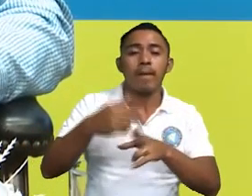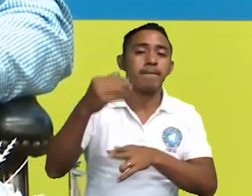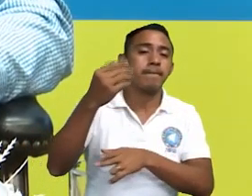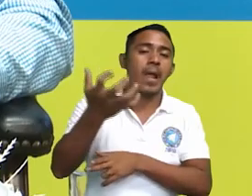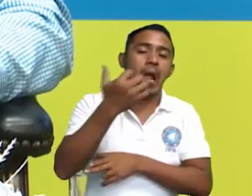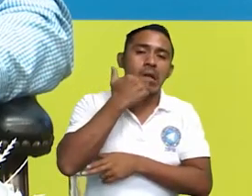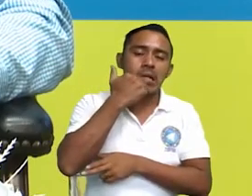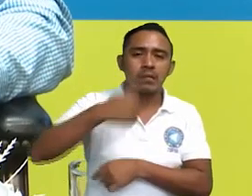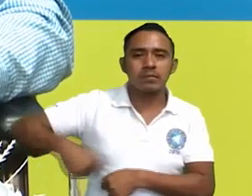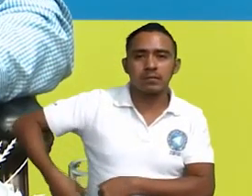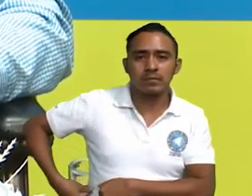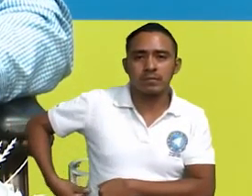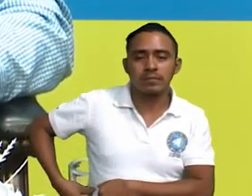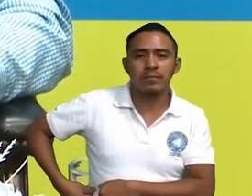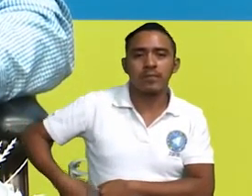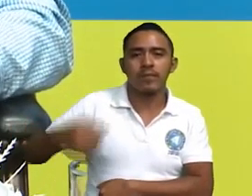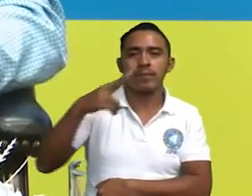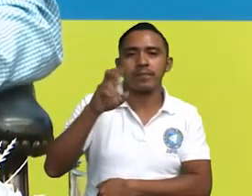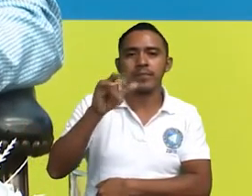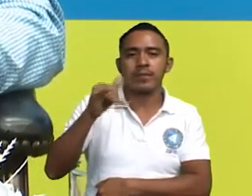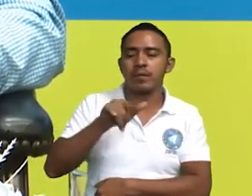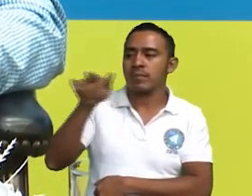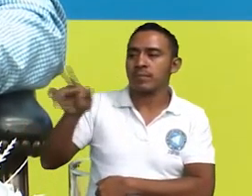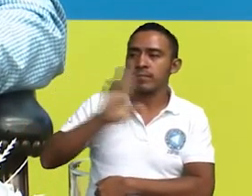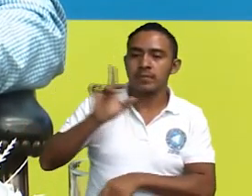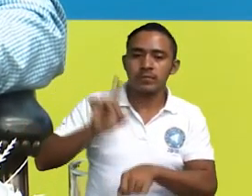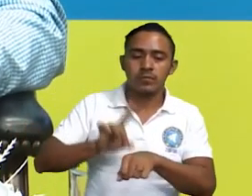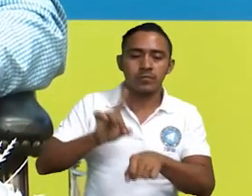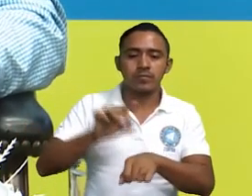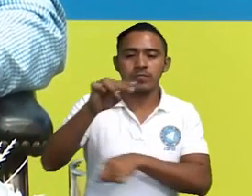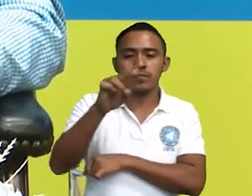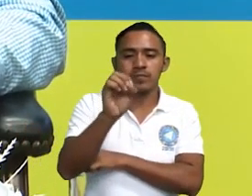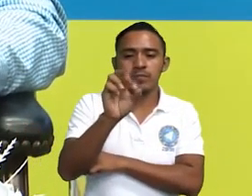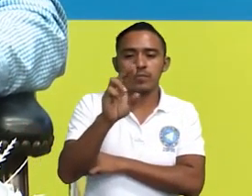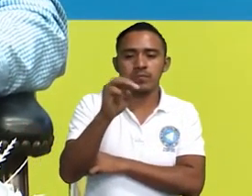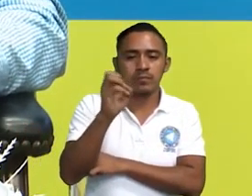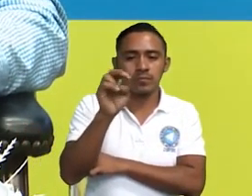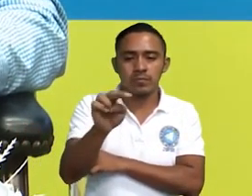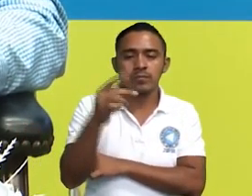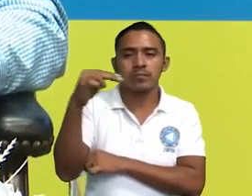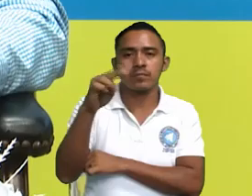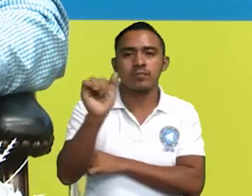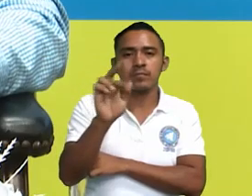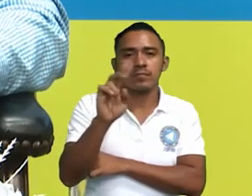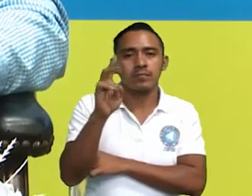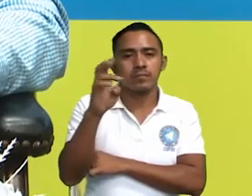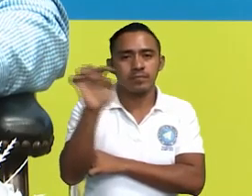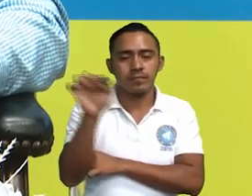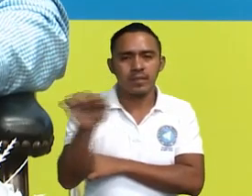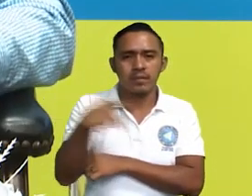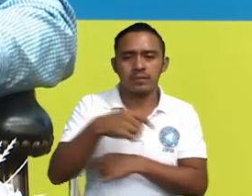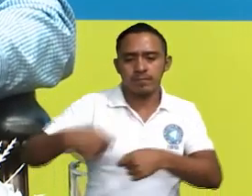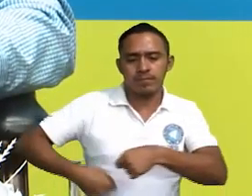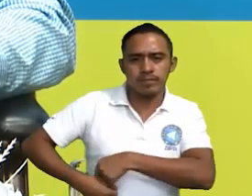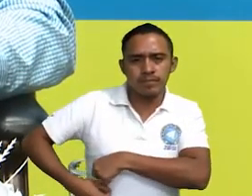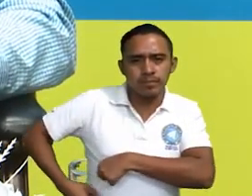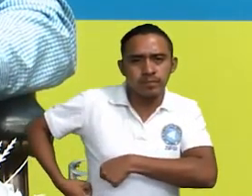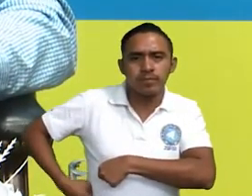Estamos conversando con este tema con el doctor Norman Narváez, quien es cirujano general del Hospital de